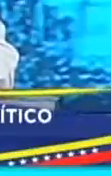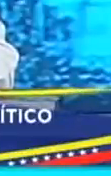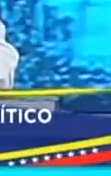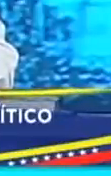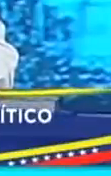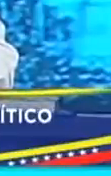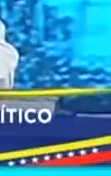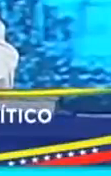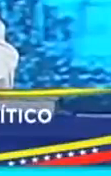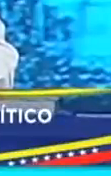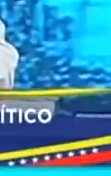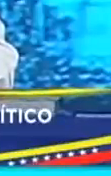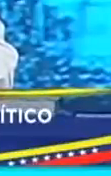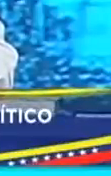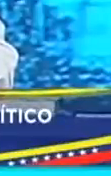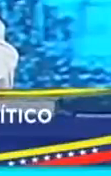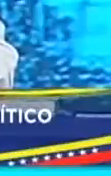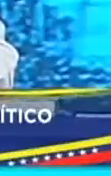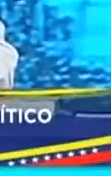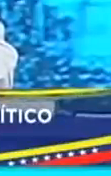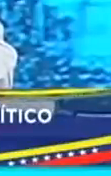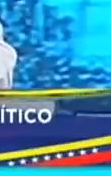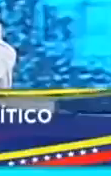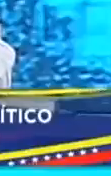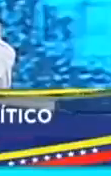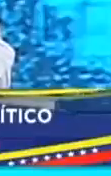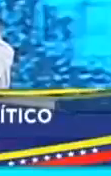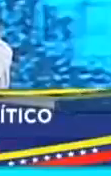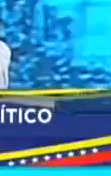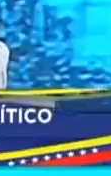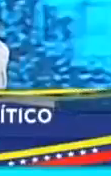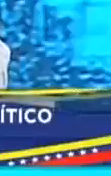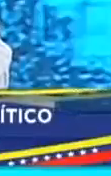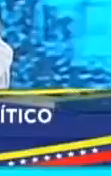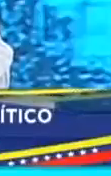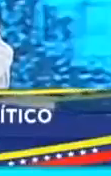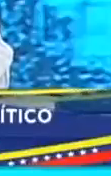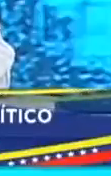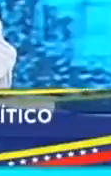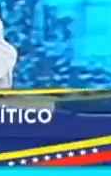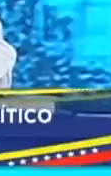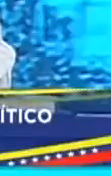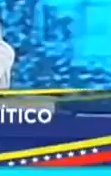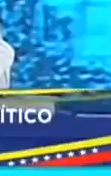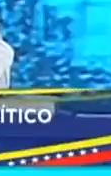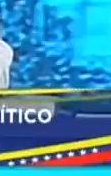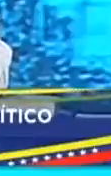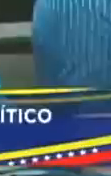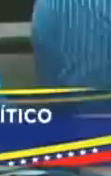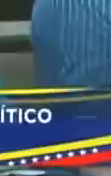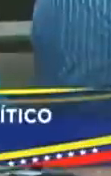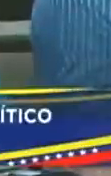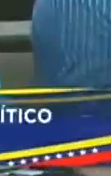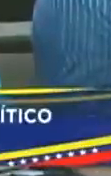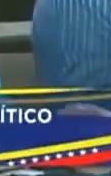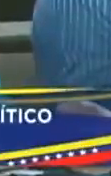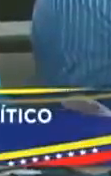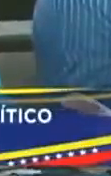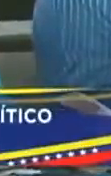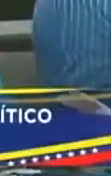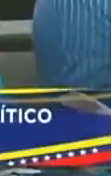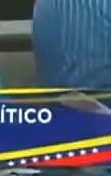Caracas, el jefe de gobierno de Caracas, desplegando para Antímano, La